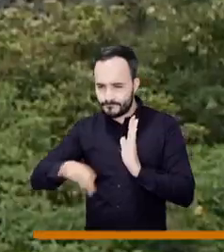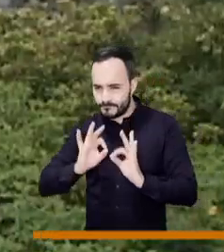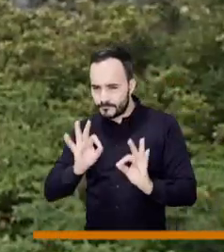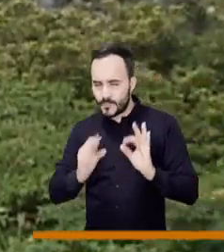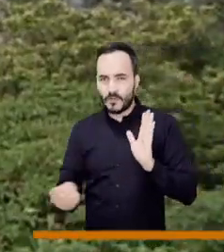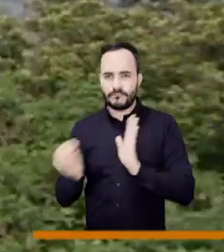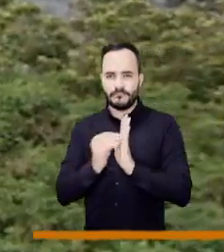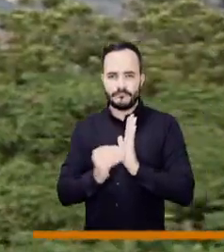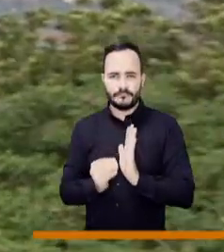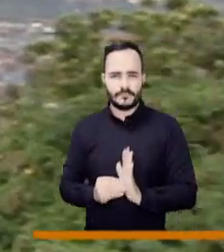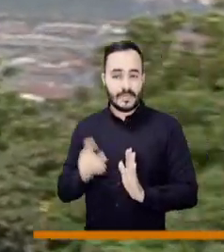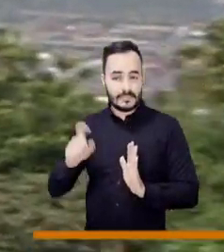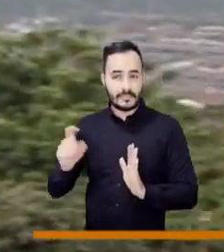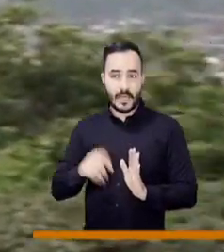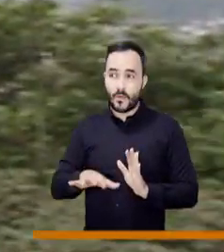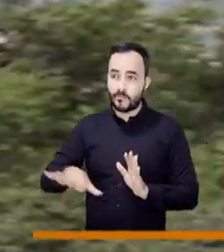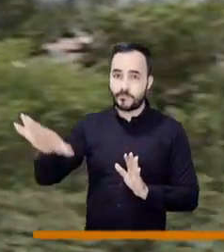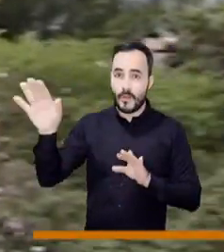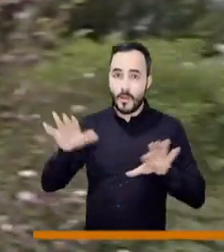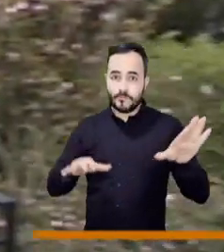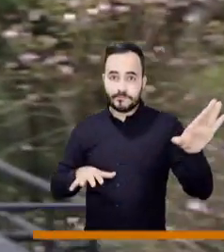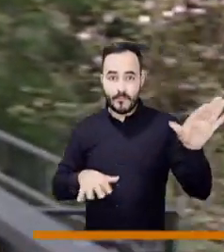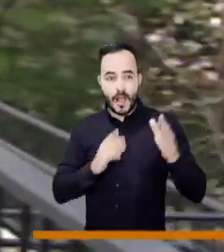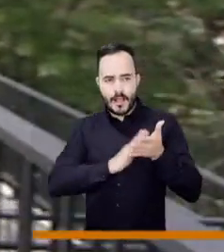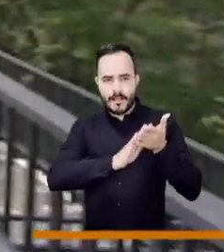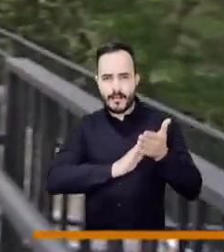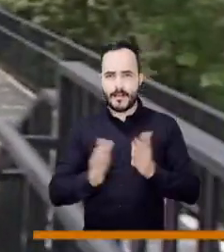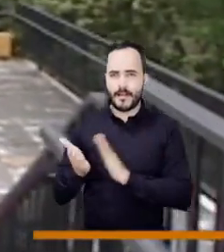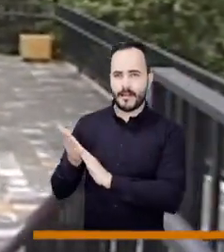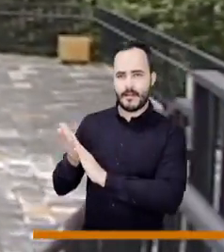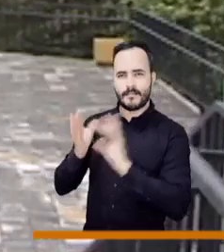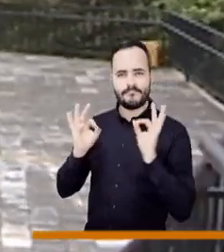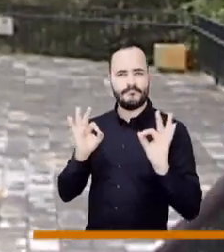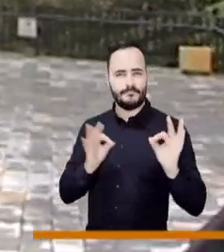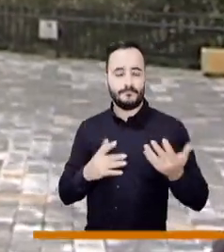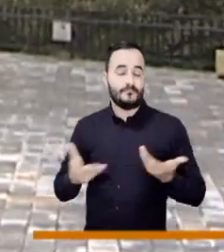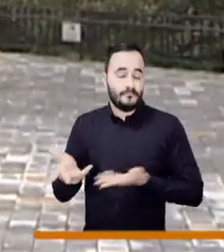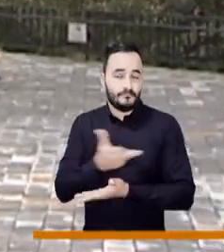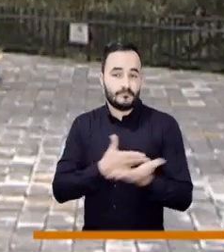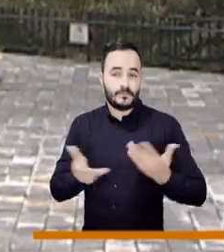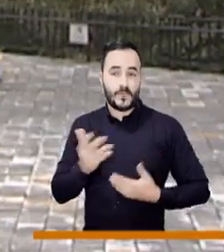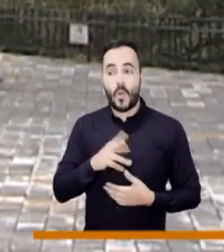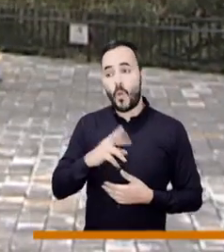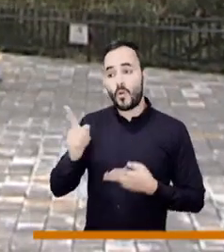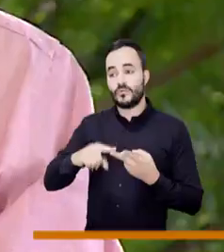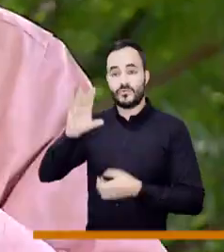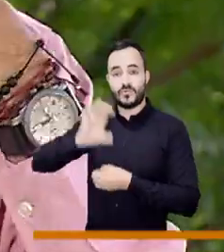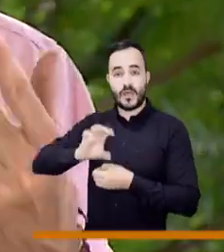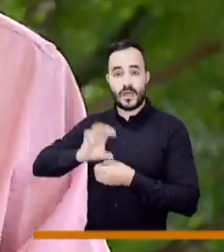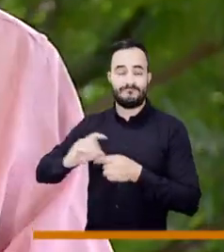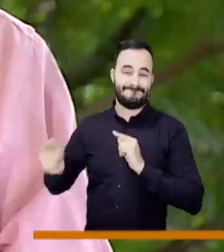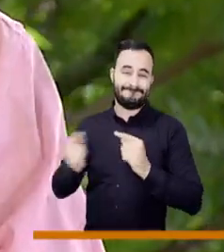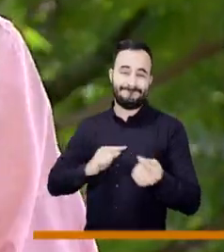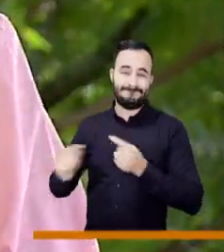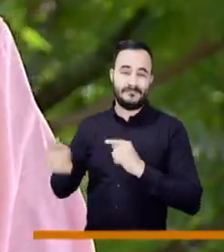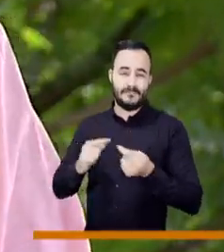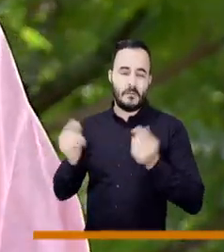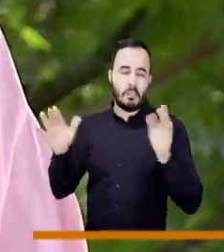de misturas, hay que subir mistura en algunos sectores, hay que dar discusiones de ciudad, la discusión del aeropuerto que se